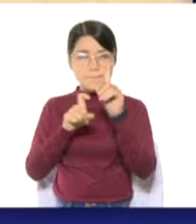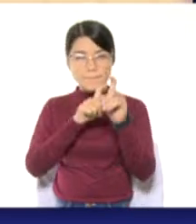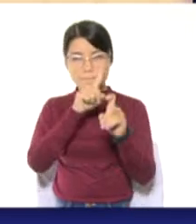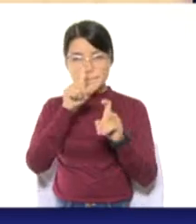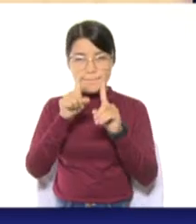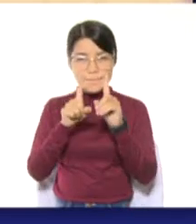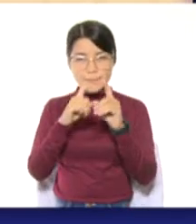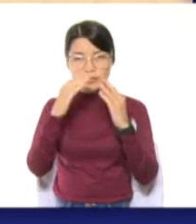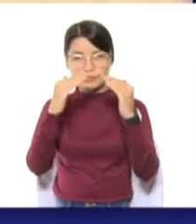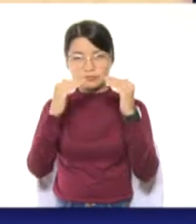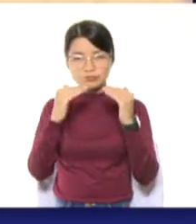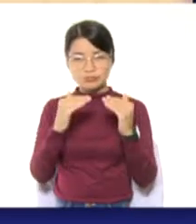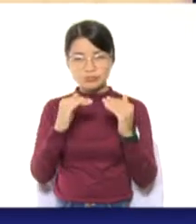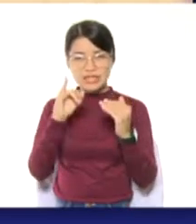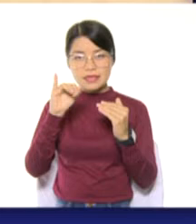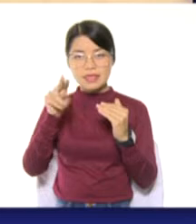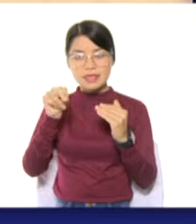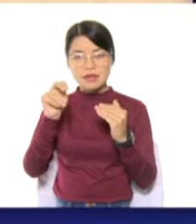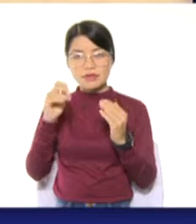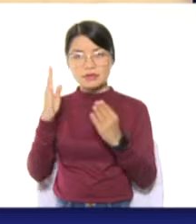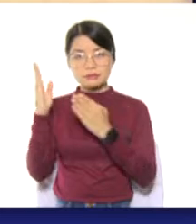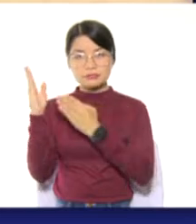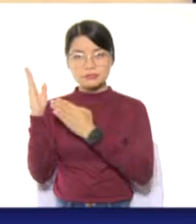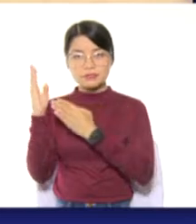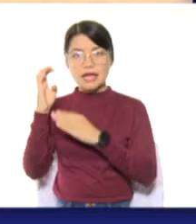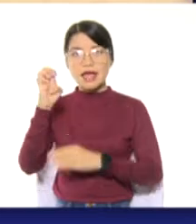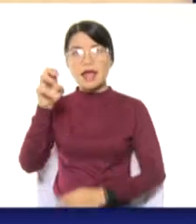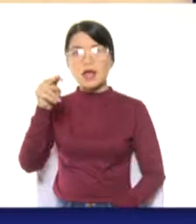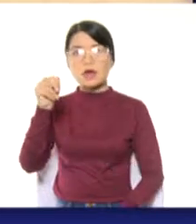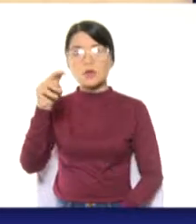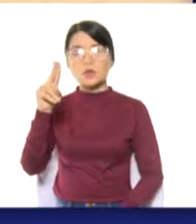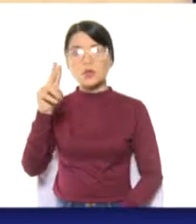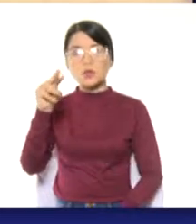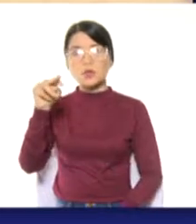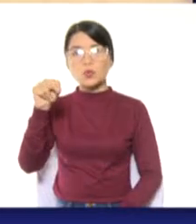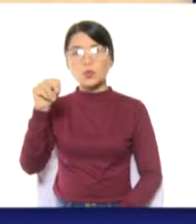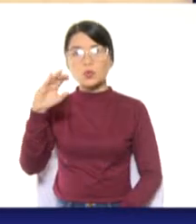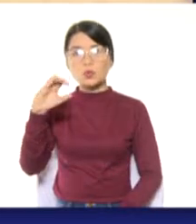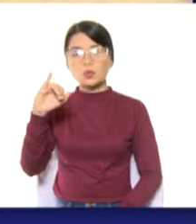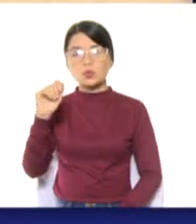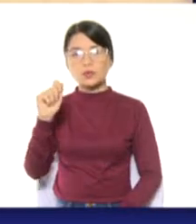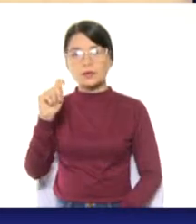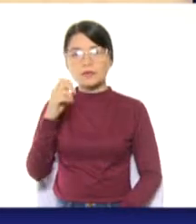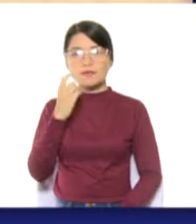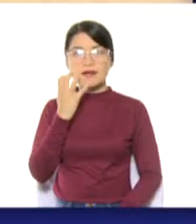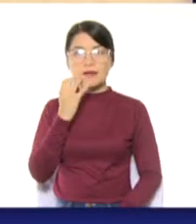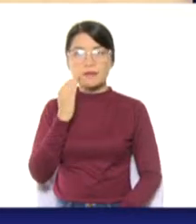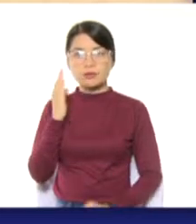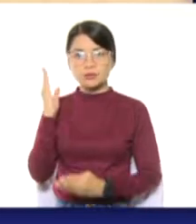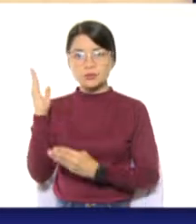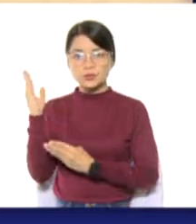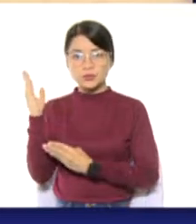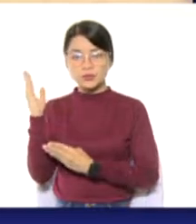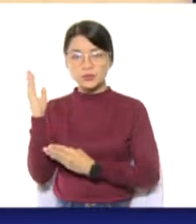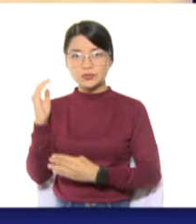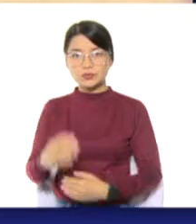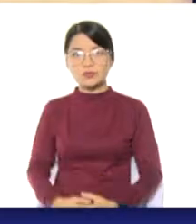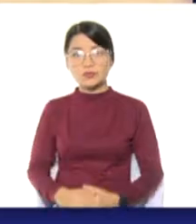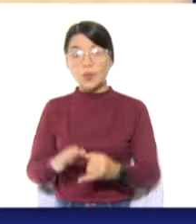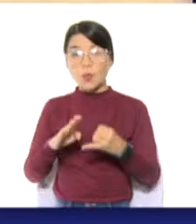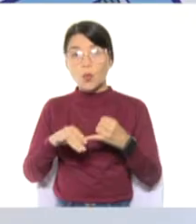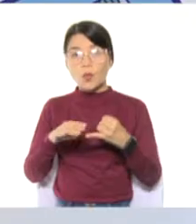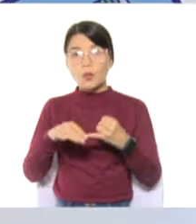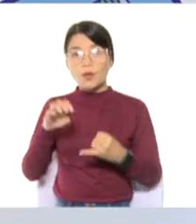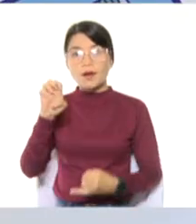tu nombre. En las enunciativas está el ejemplo de esta semana iremos a casa de mi tía. Y por último tienes la